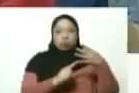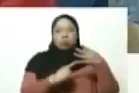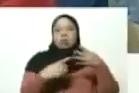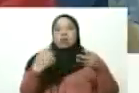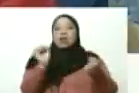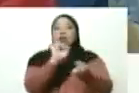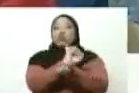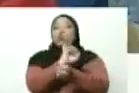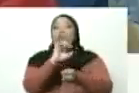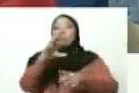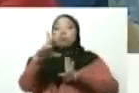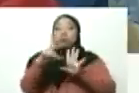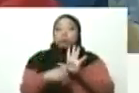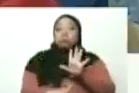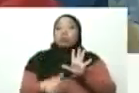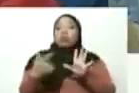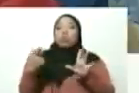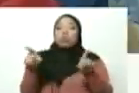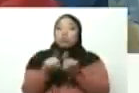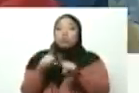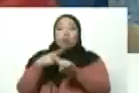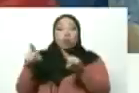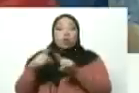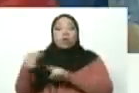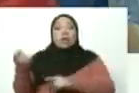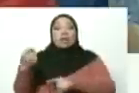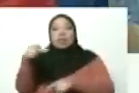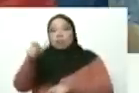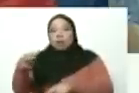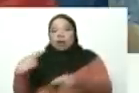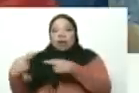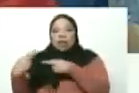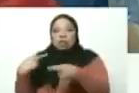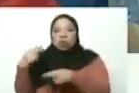debida legitimación de capitales y asociación